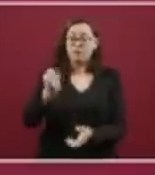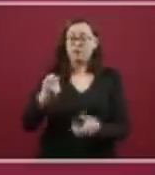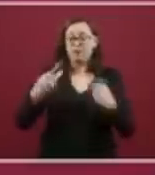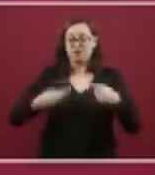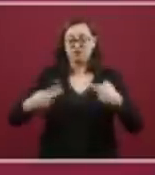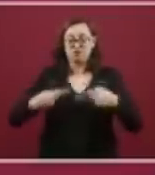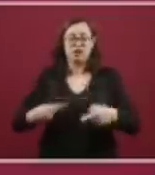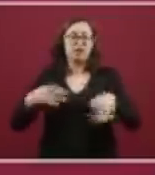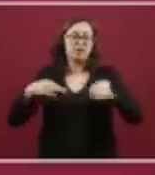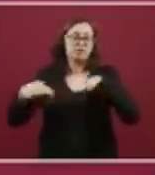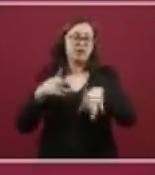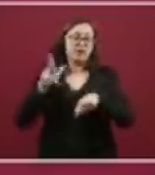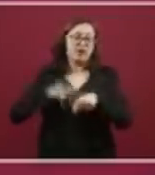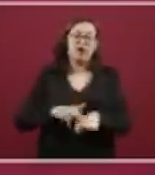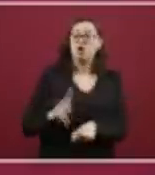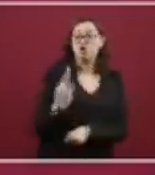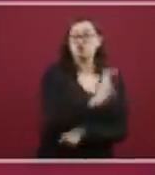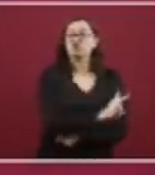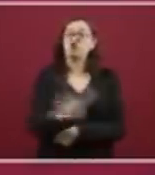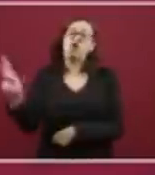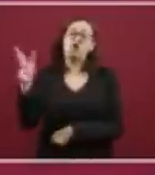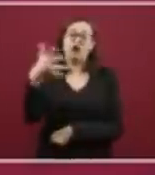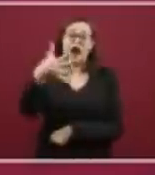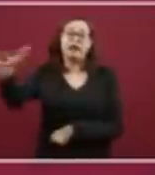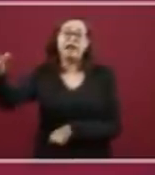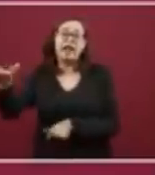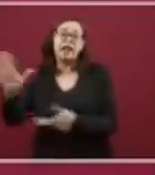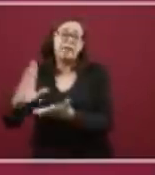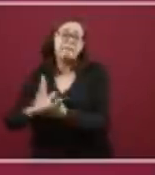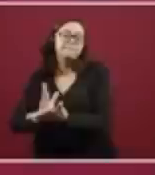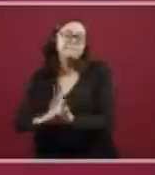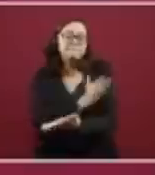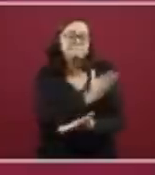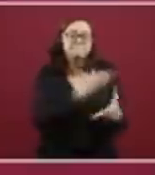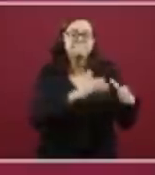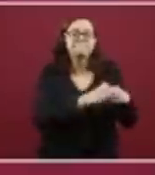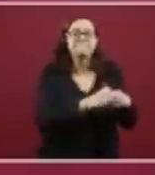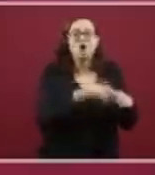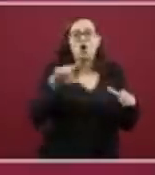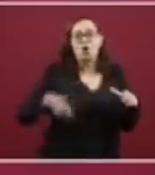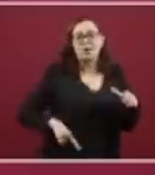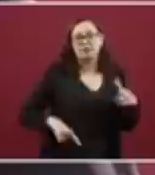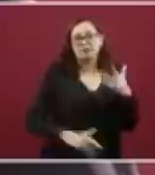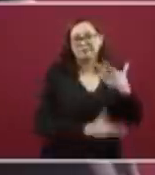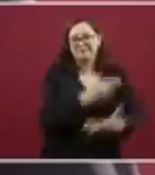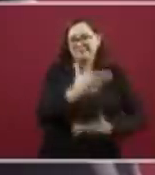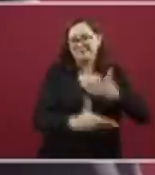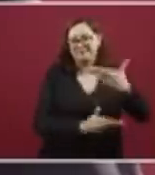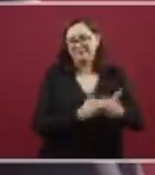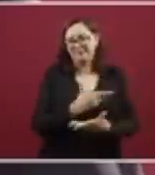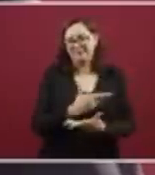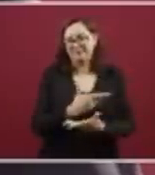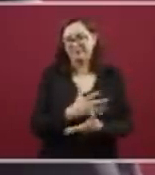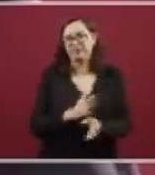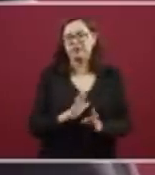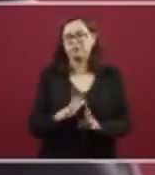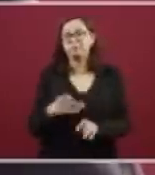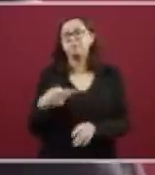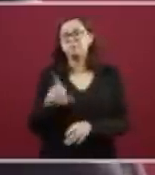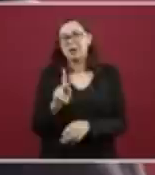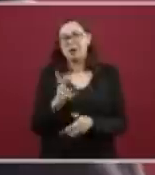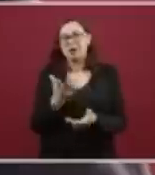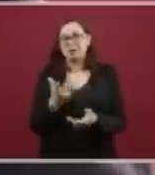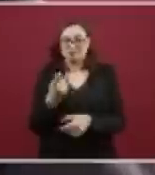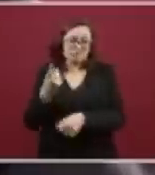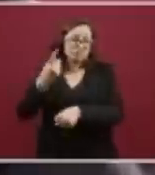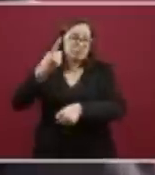sin incluir a los trabajadores al servicio del Estado. Y ya se logró